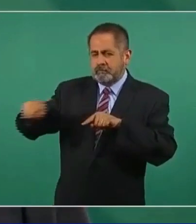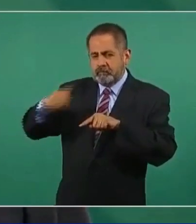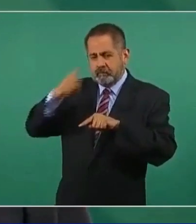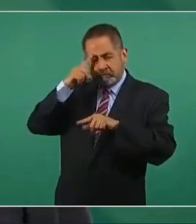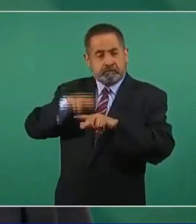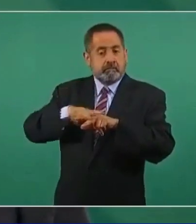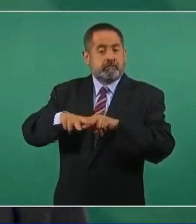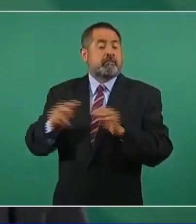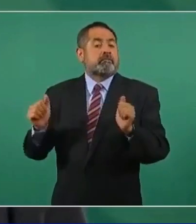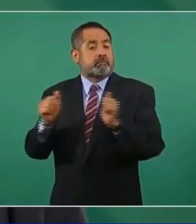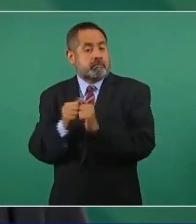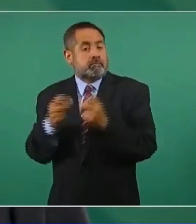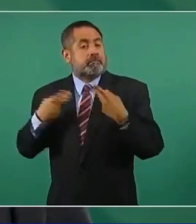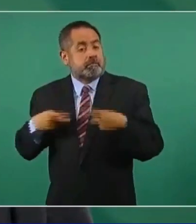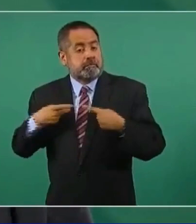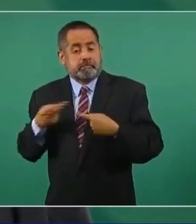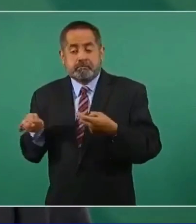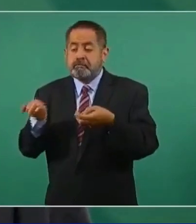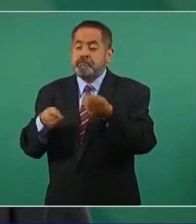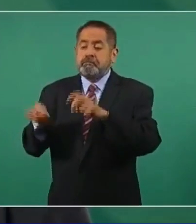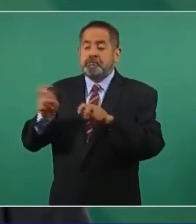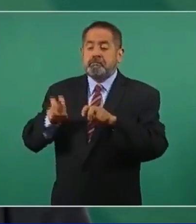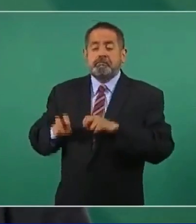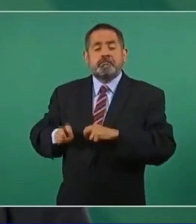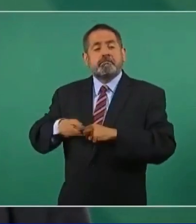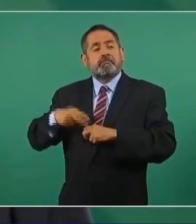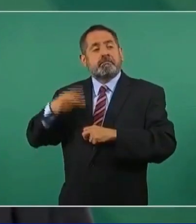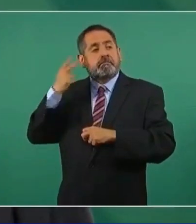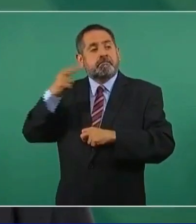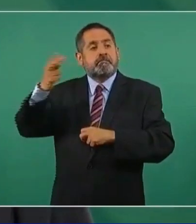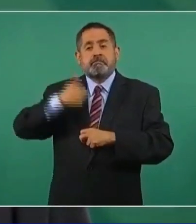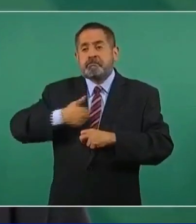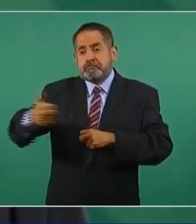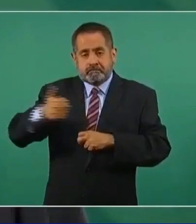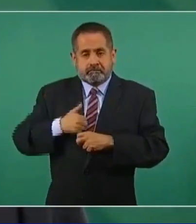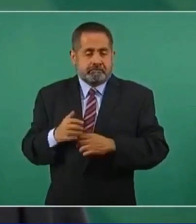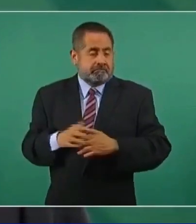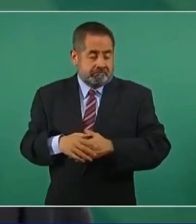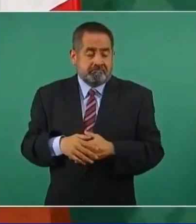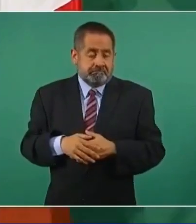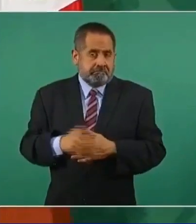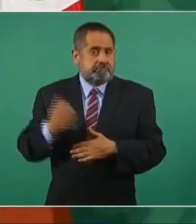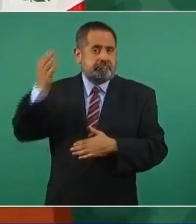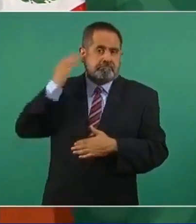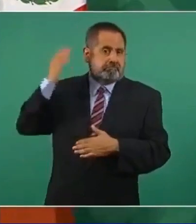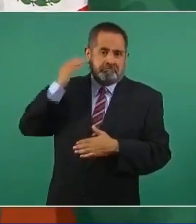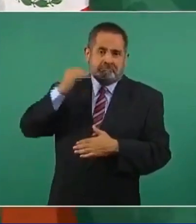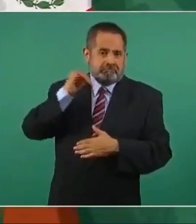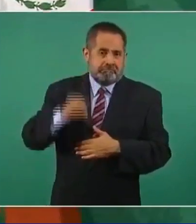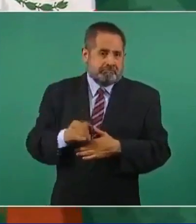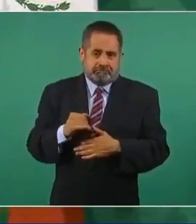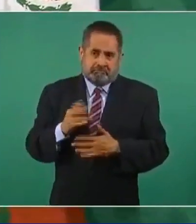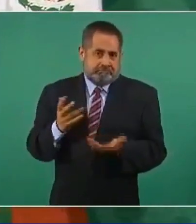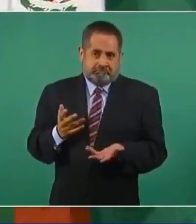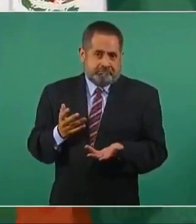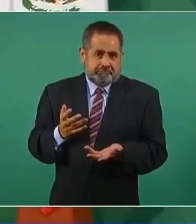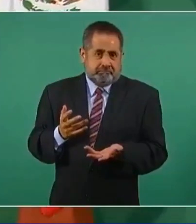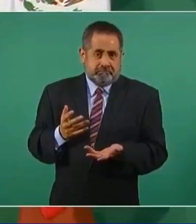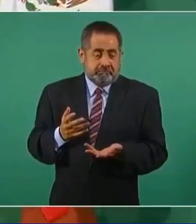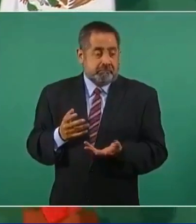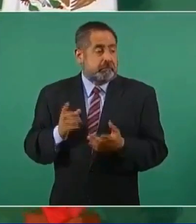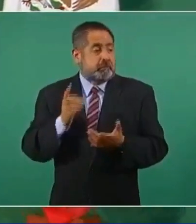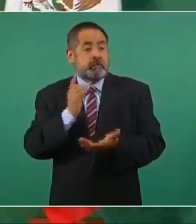de pasajeros. Eso nunca se había presentado en la historia reciente, al